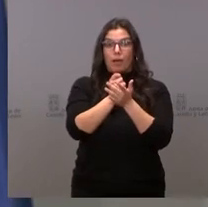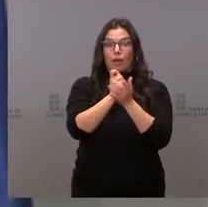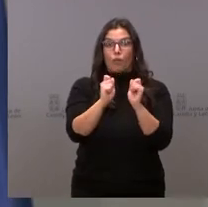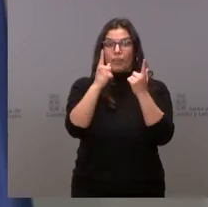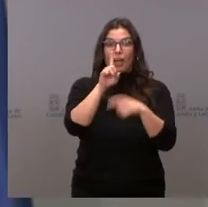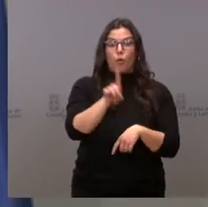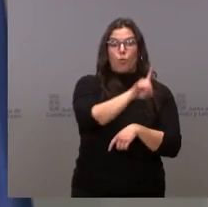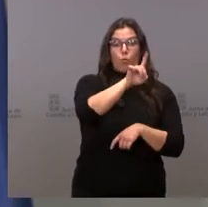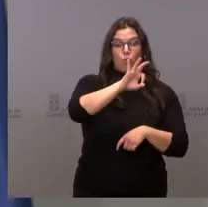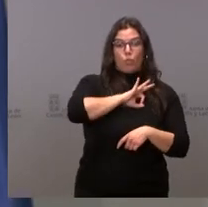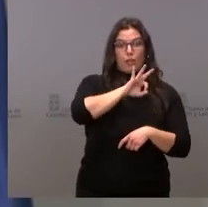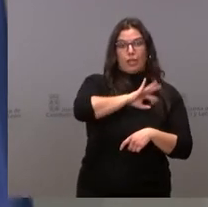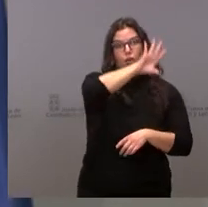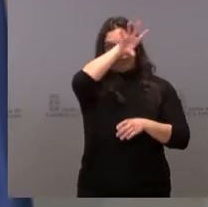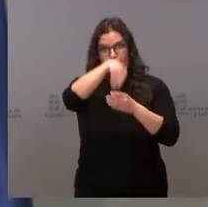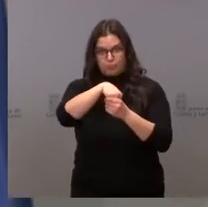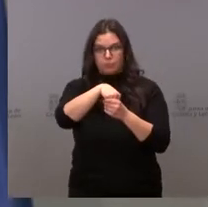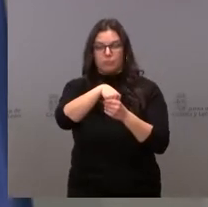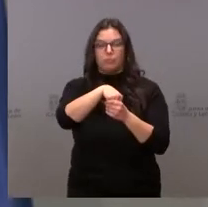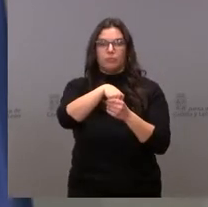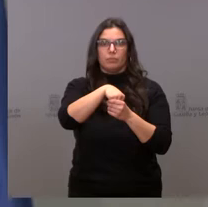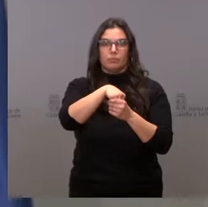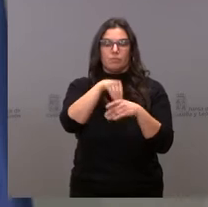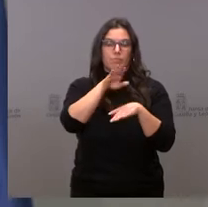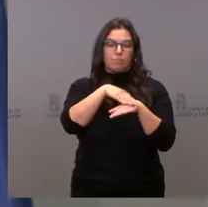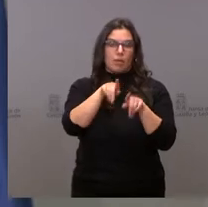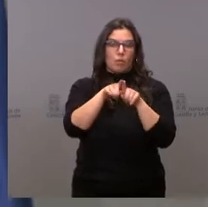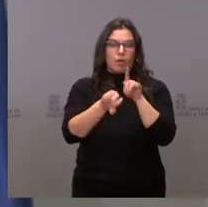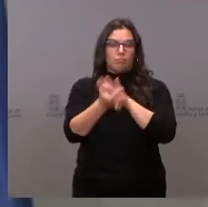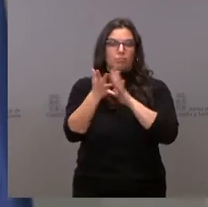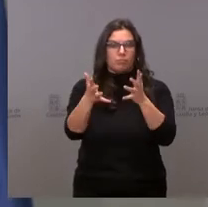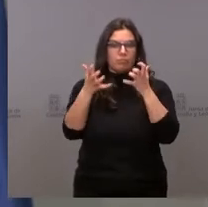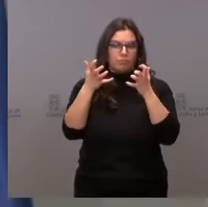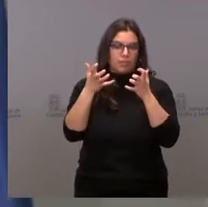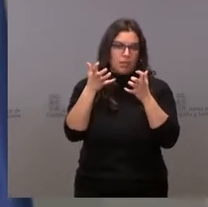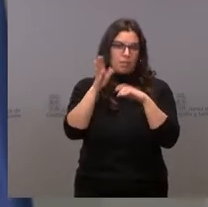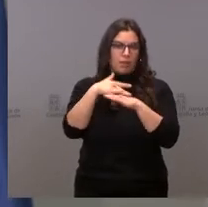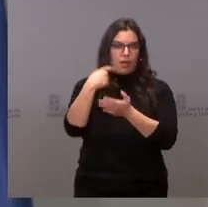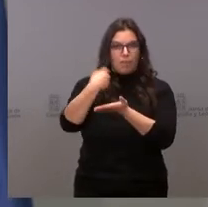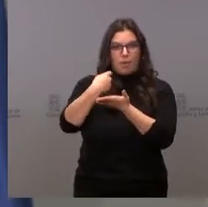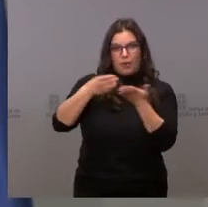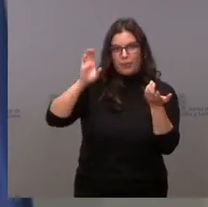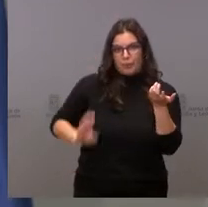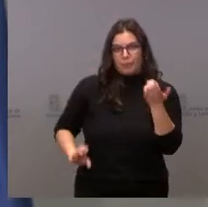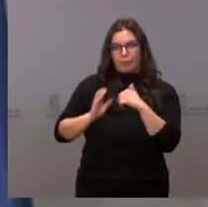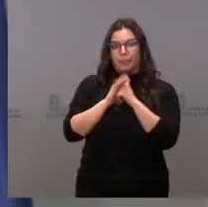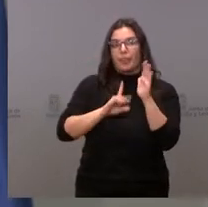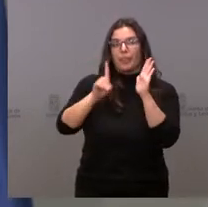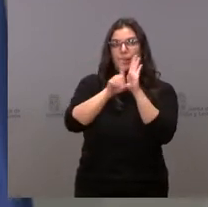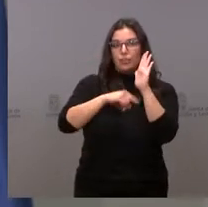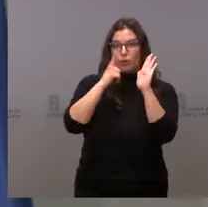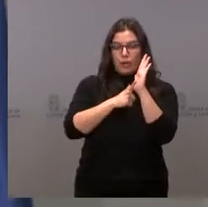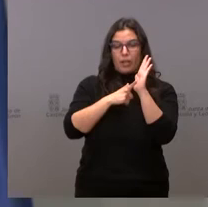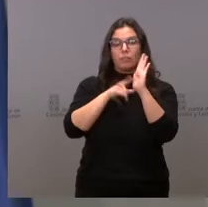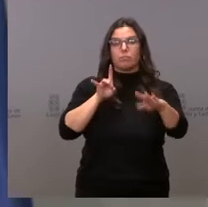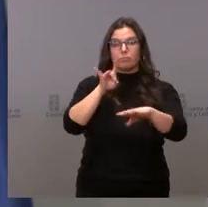generación de las ventajas retributivas el decreto ley será enviado a las